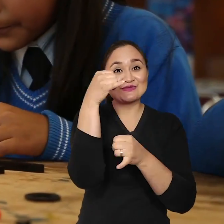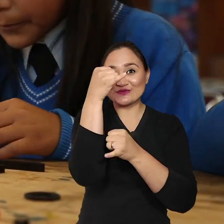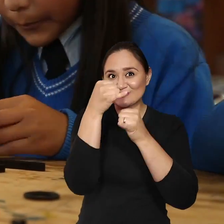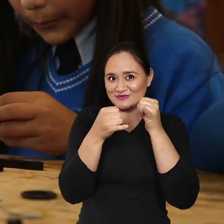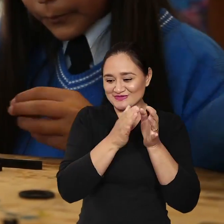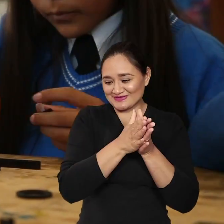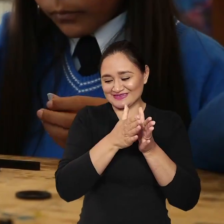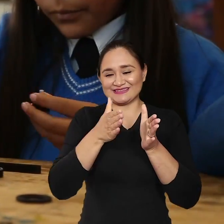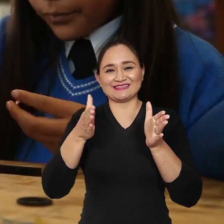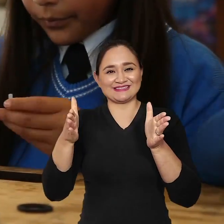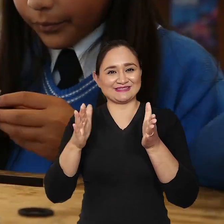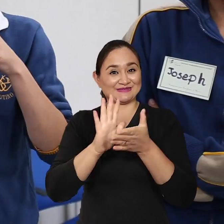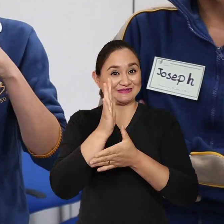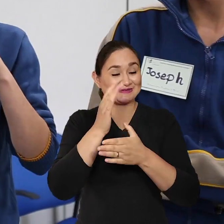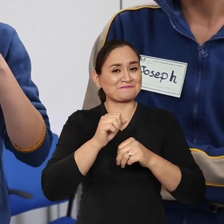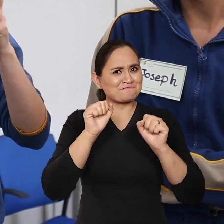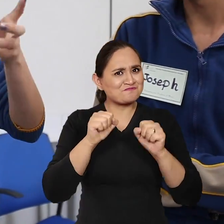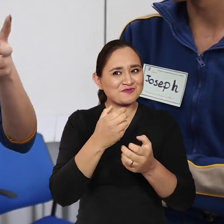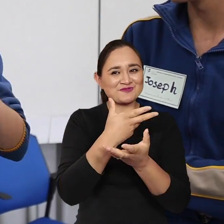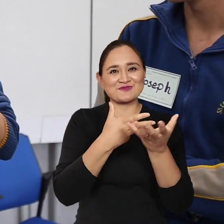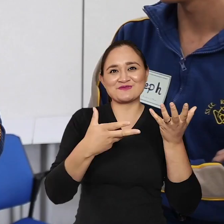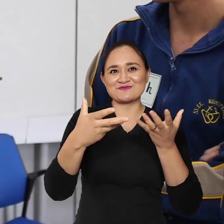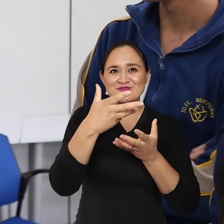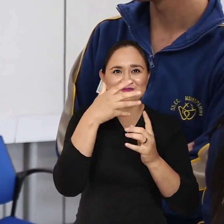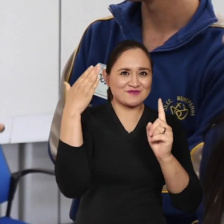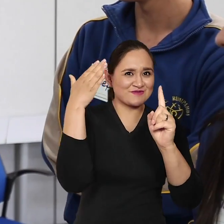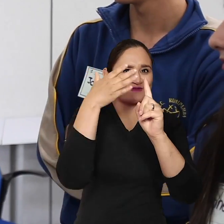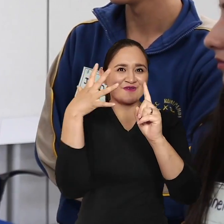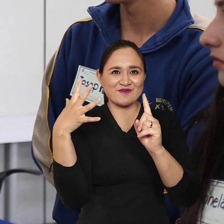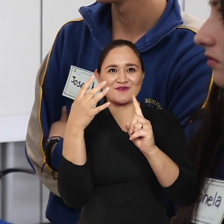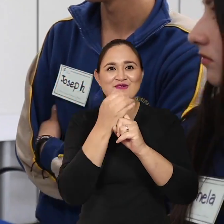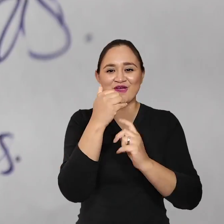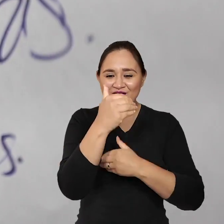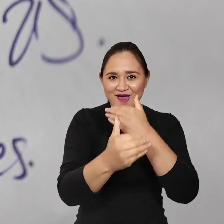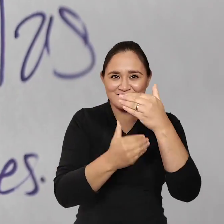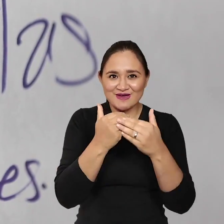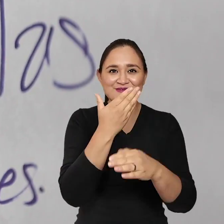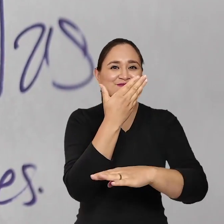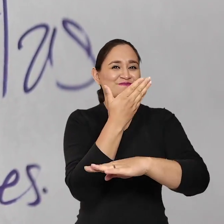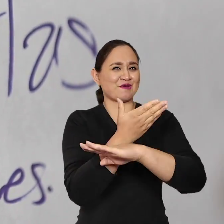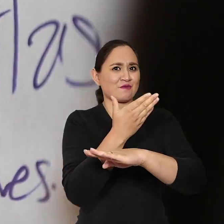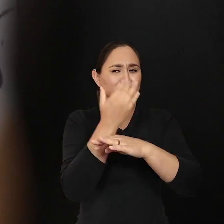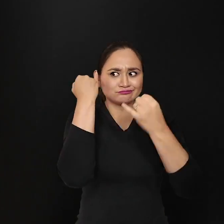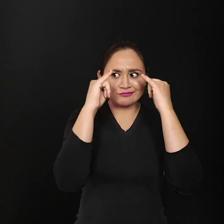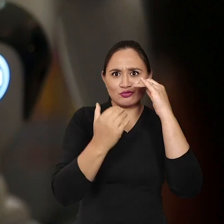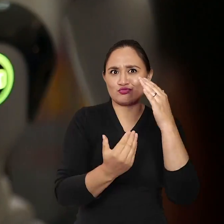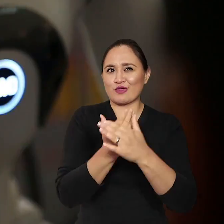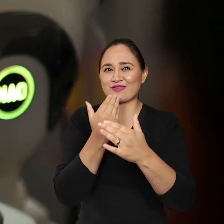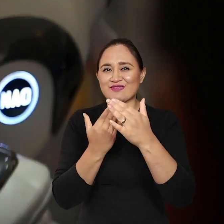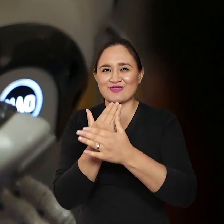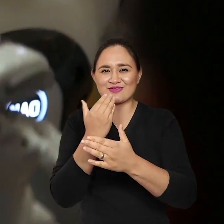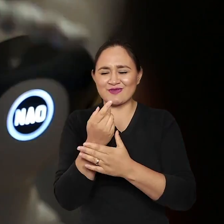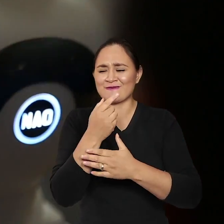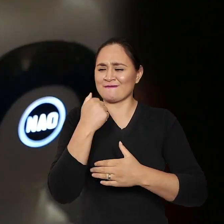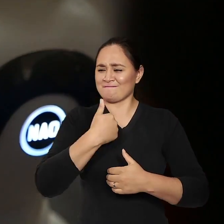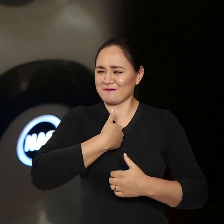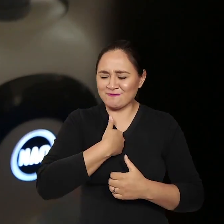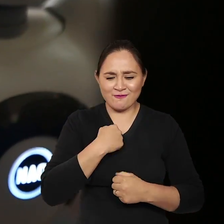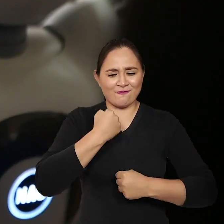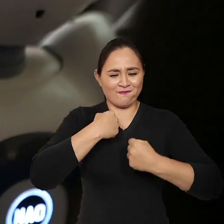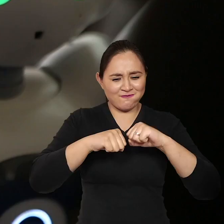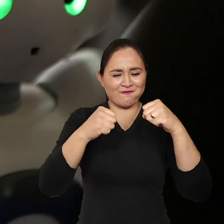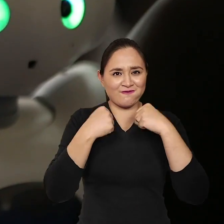último periodo escolar. Podrás compartir los logros, avances y propuestas innovadoras que llevaste adelante